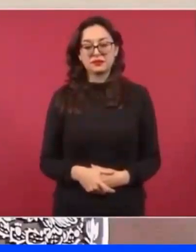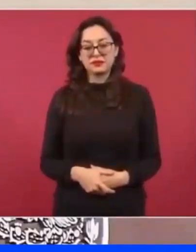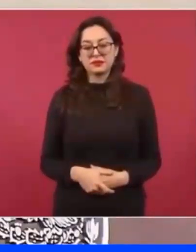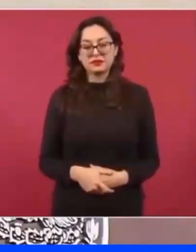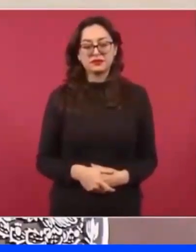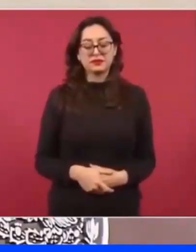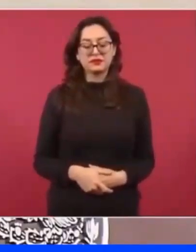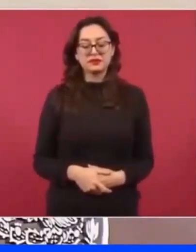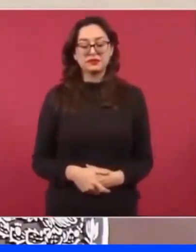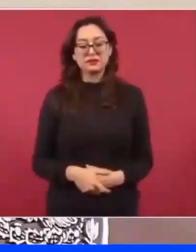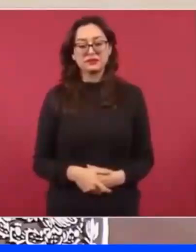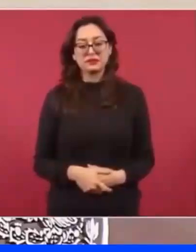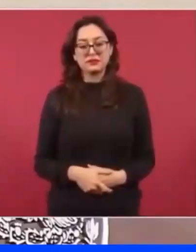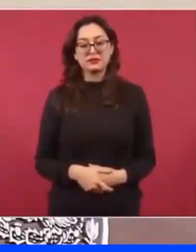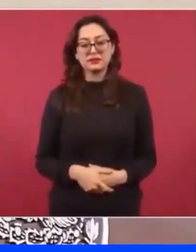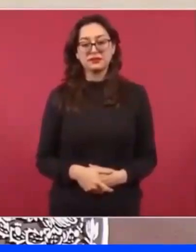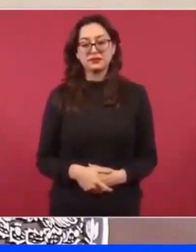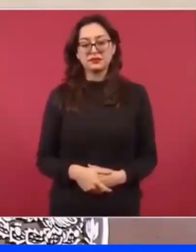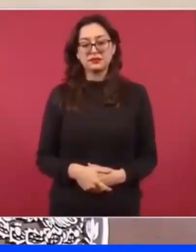muy